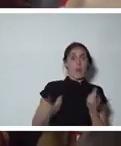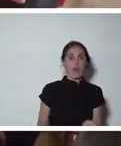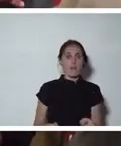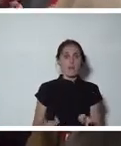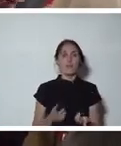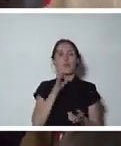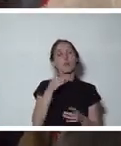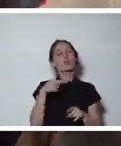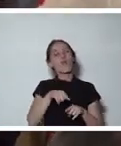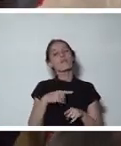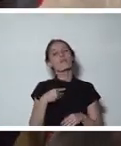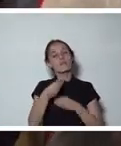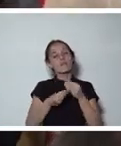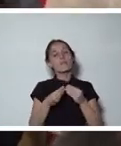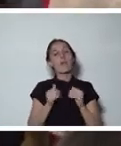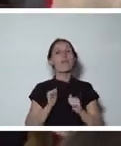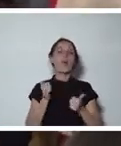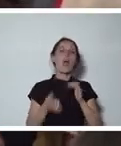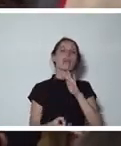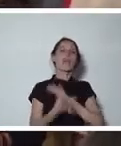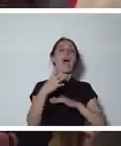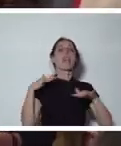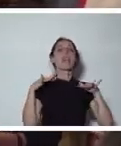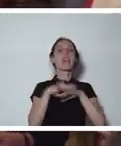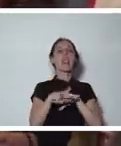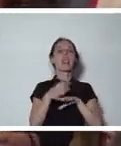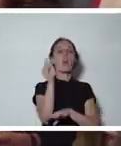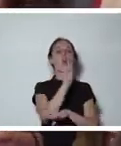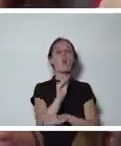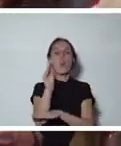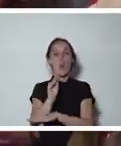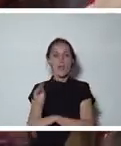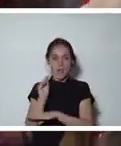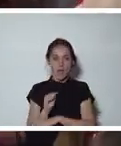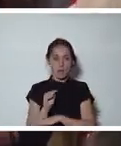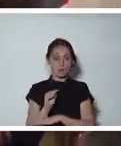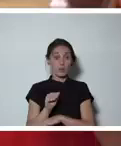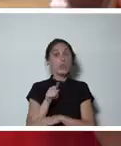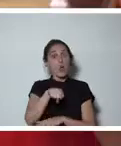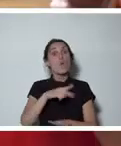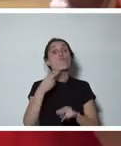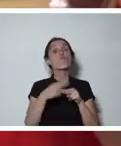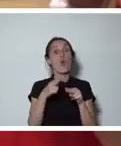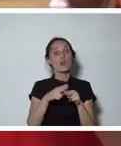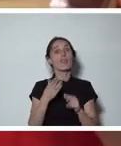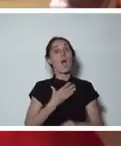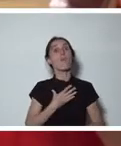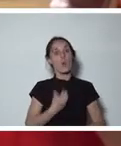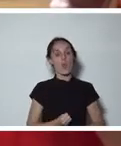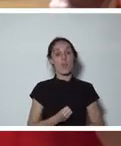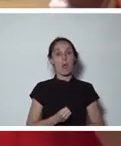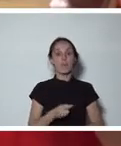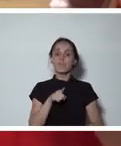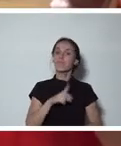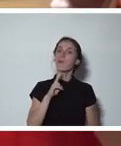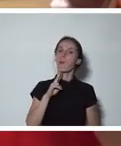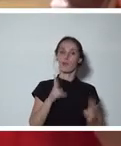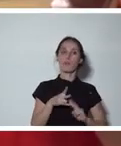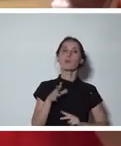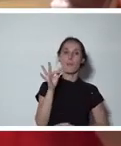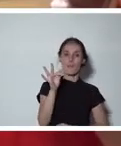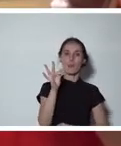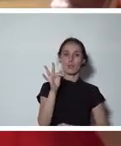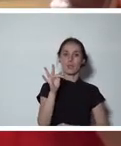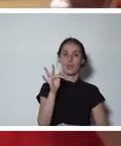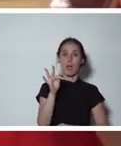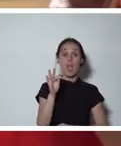que que cuidan o el canguro municipal una política que no se había planteado nunca y que está tenido tanta respuesta que también no paramos de ampliar